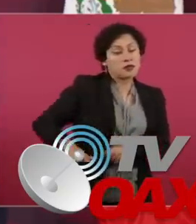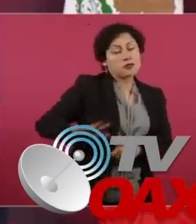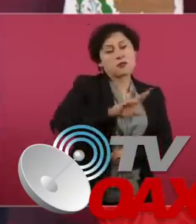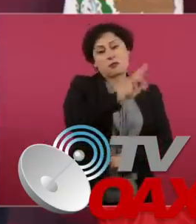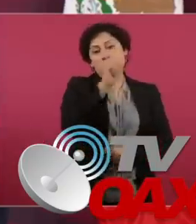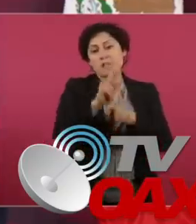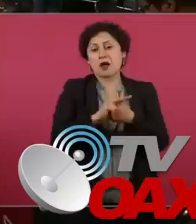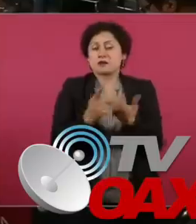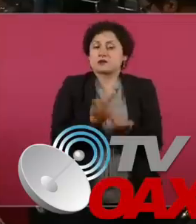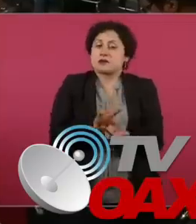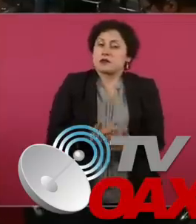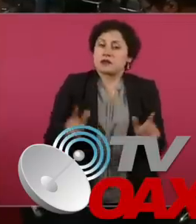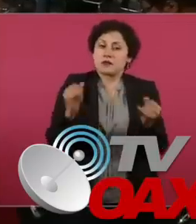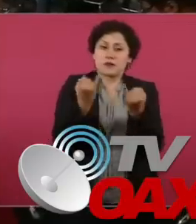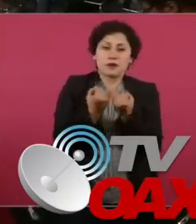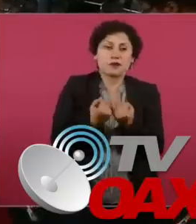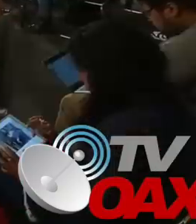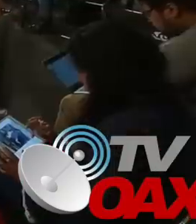soberano,